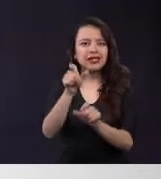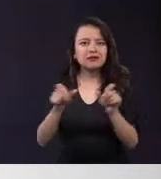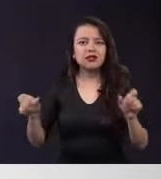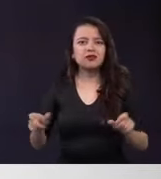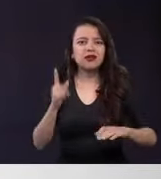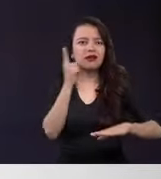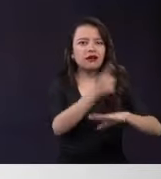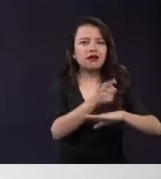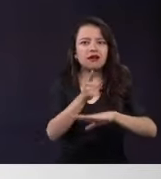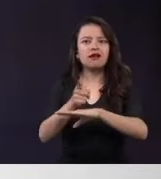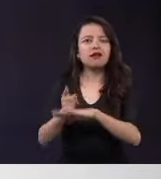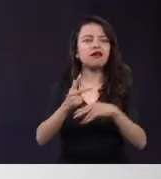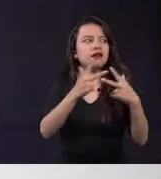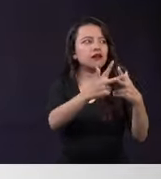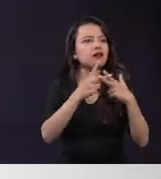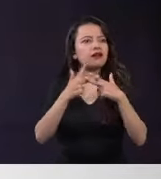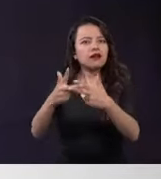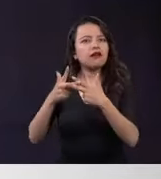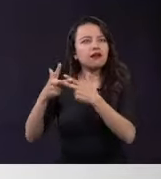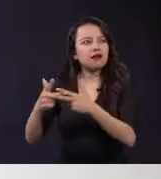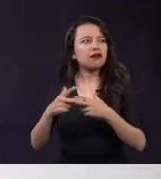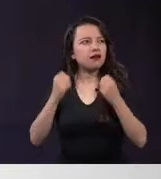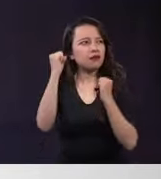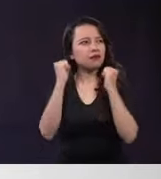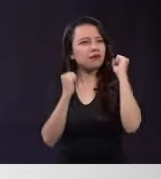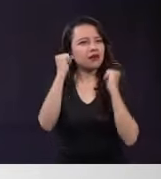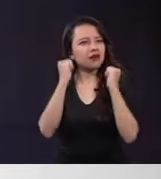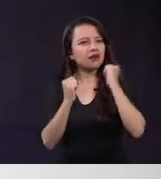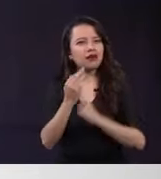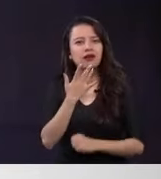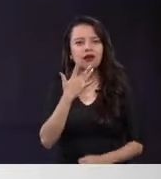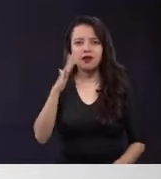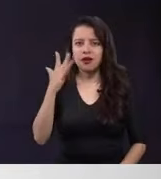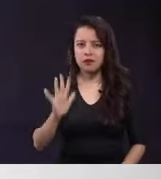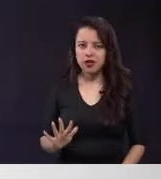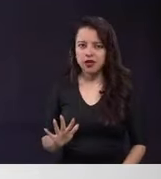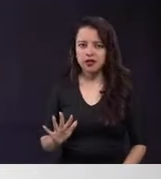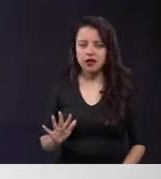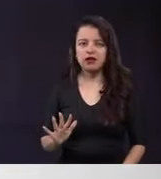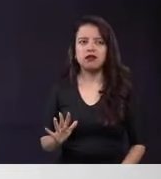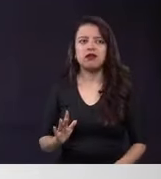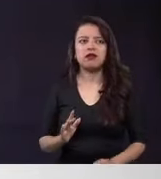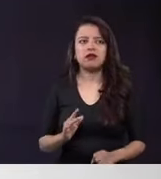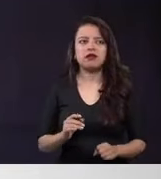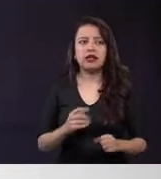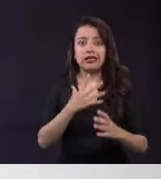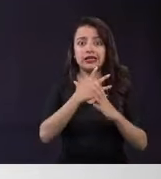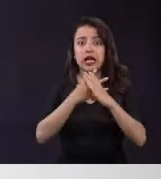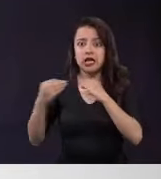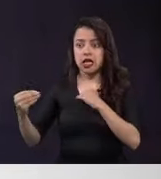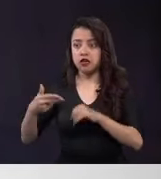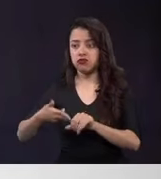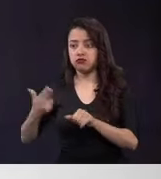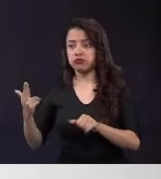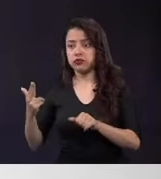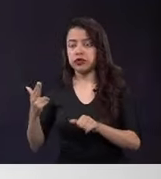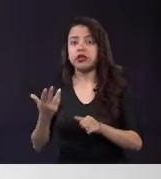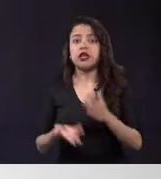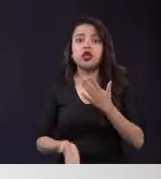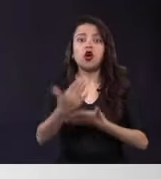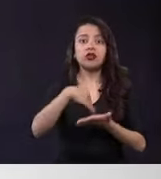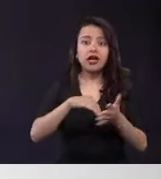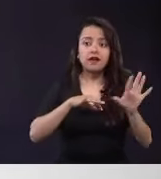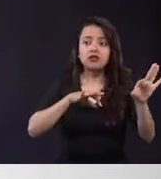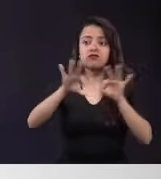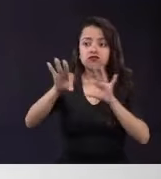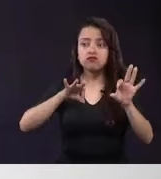órdenes de maquinaria amarilla estuvieron unos meses por fuera de la entidad y volvieron a entrar bajo la dirección de